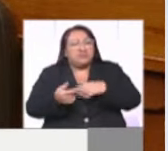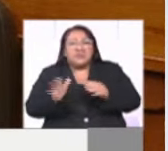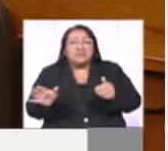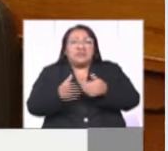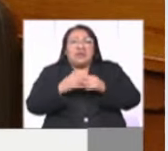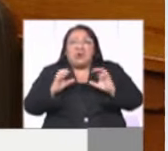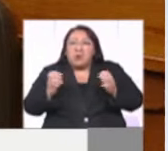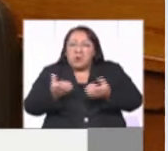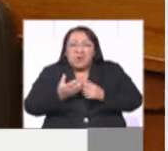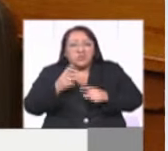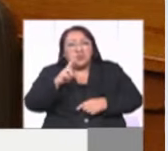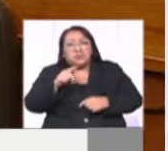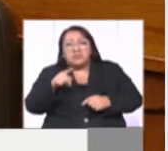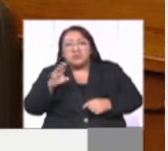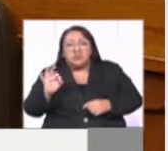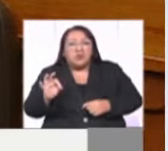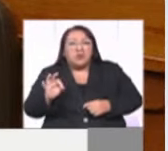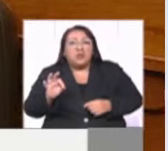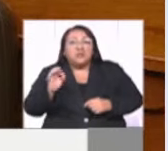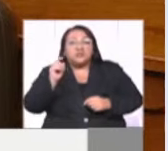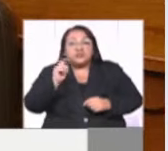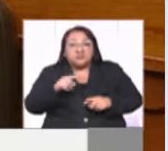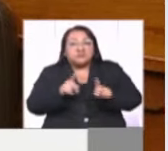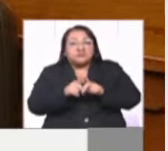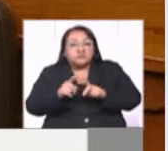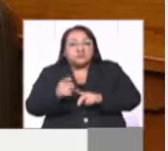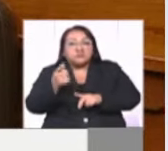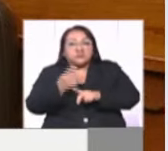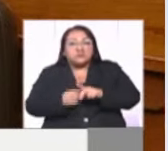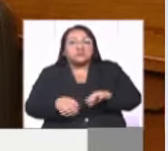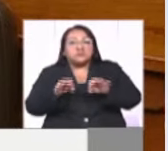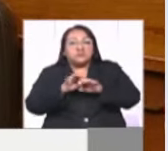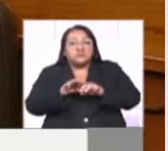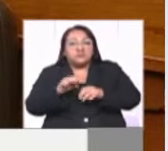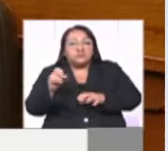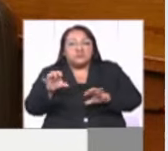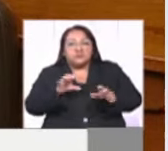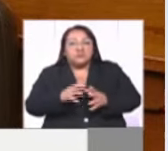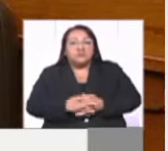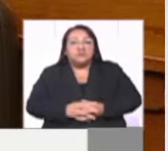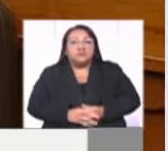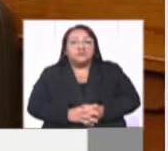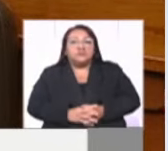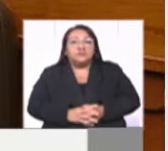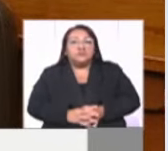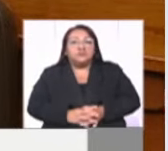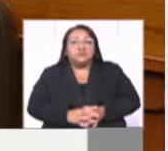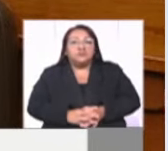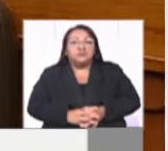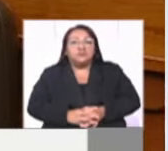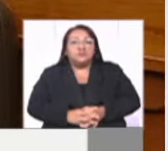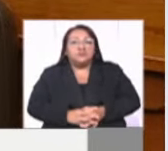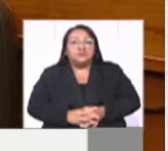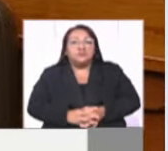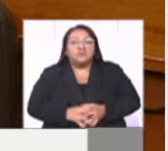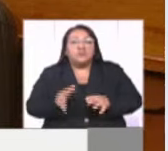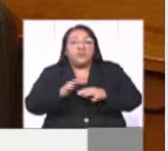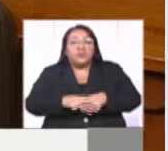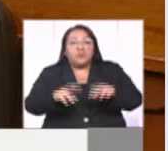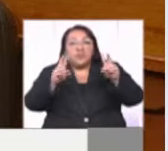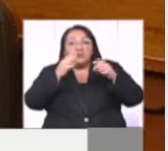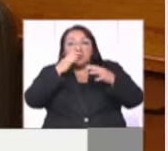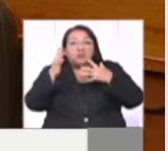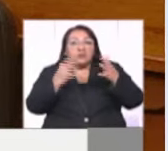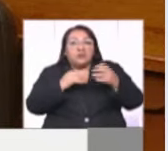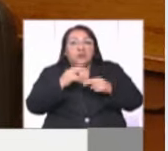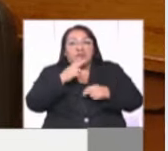del Congreso en el 2019, y a esto le sumamos el impacto producido por los fenómenos climatológicos, como el fenómeno del